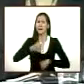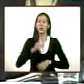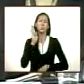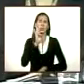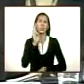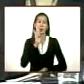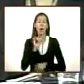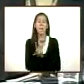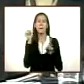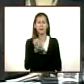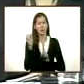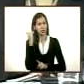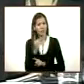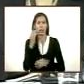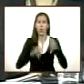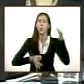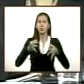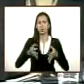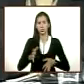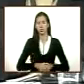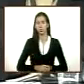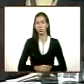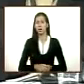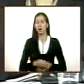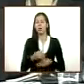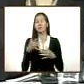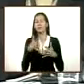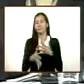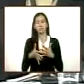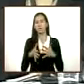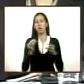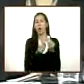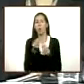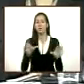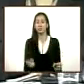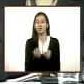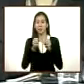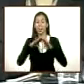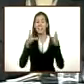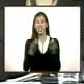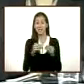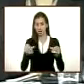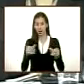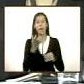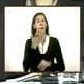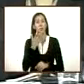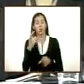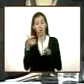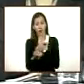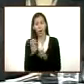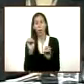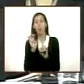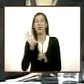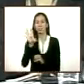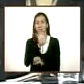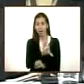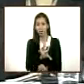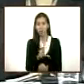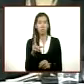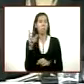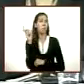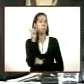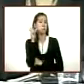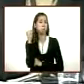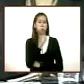contaminación. Se trata de cómo salvar a la madre tierra. Si los estados, los gobiernos, no escuchan a